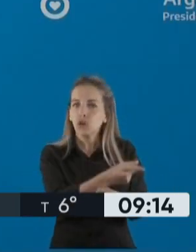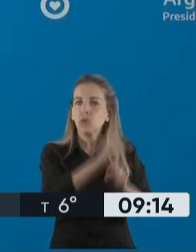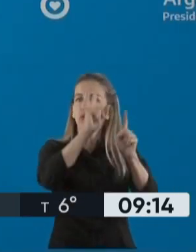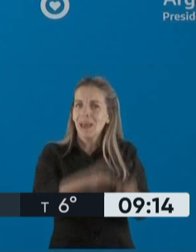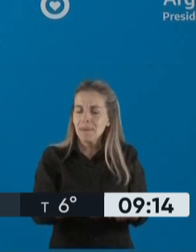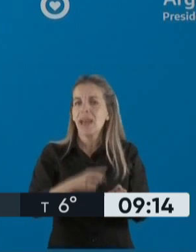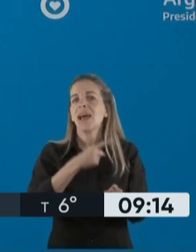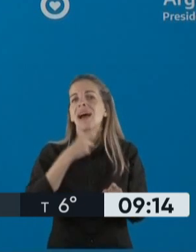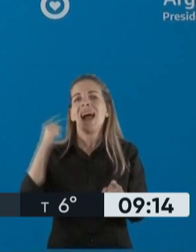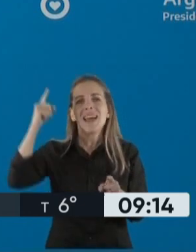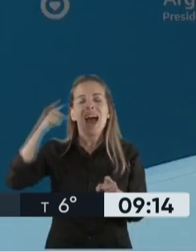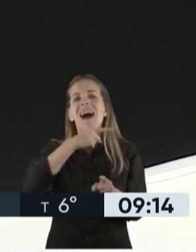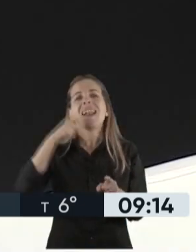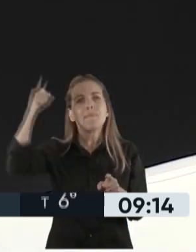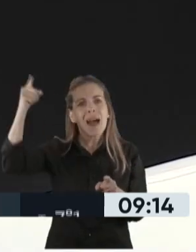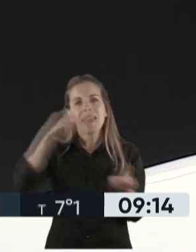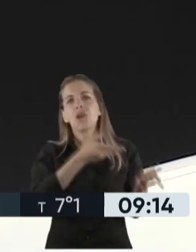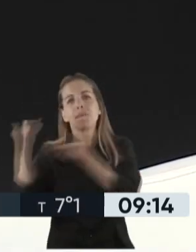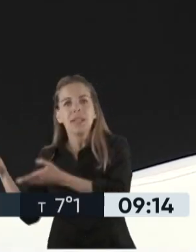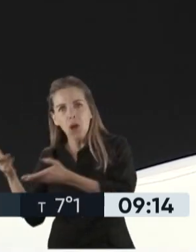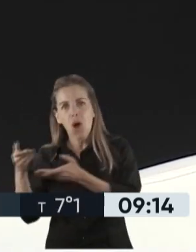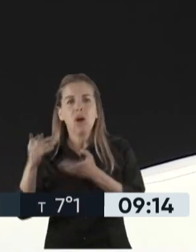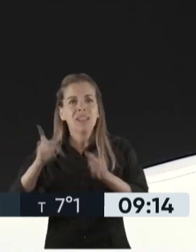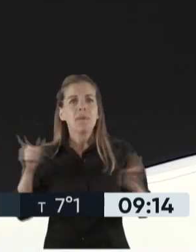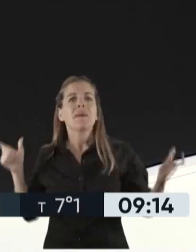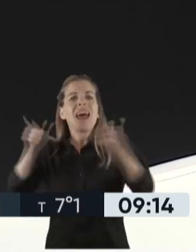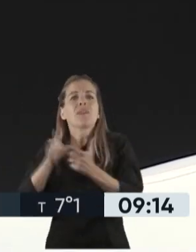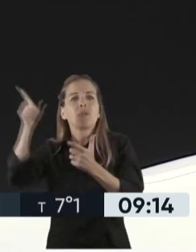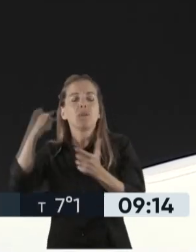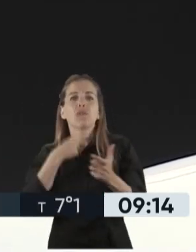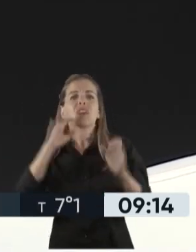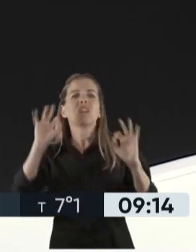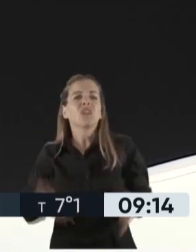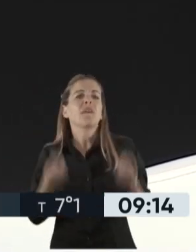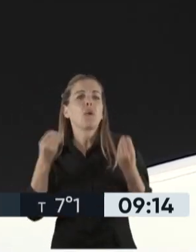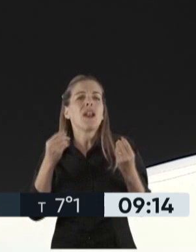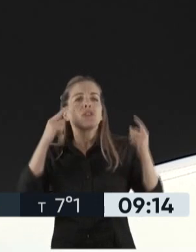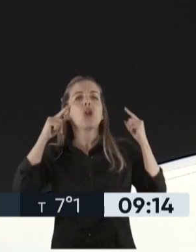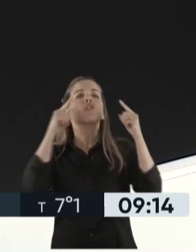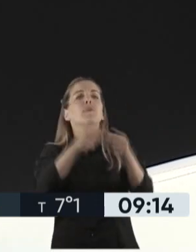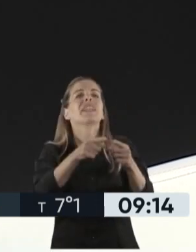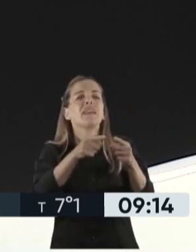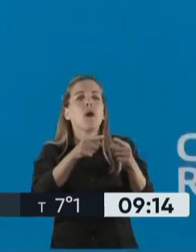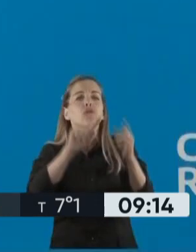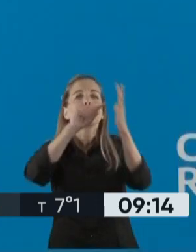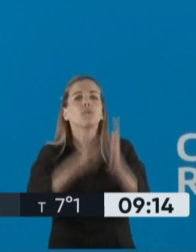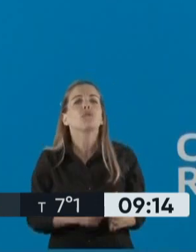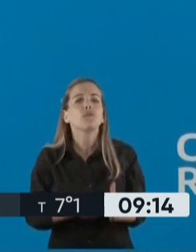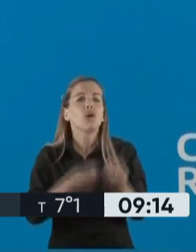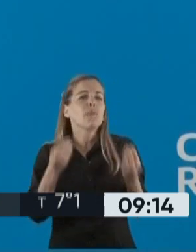de Alemania. ¿Cuáles son los ejes que quiere impulsar el gobierno en este escenario internacional? Gracias.